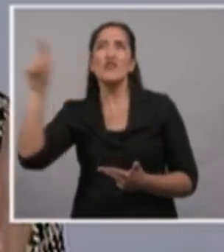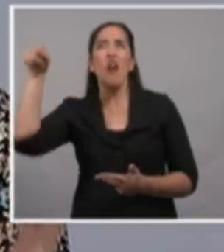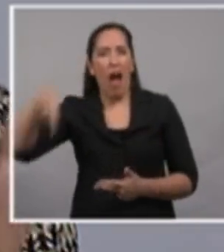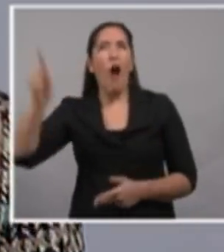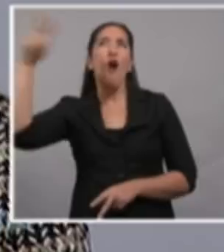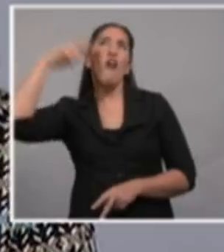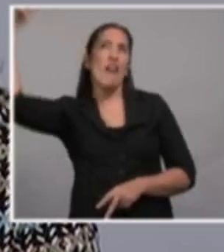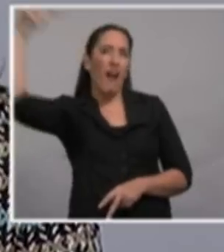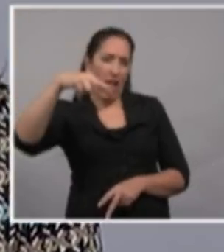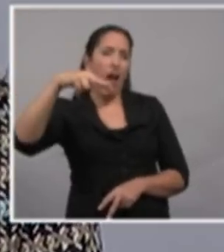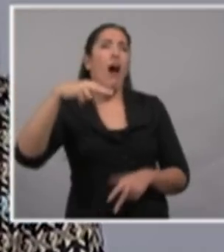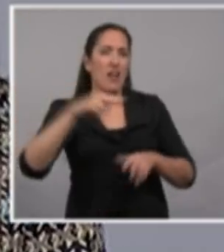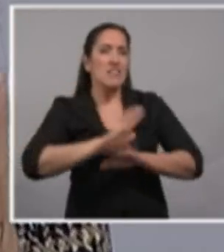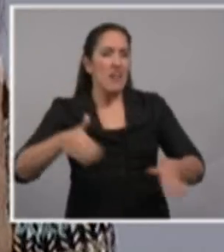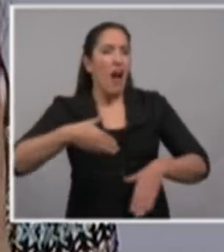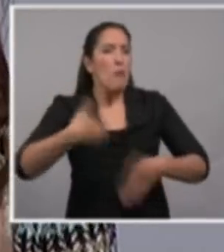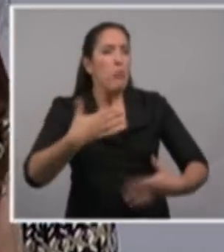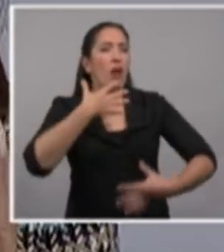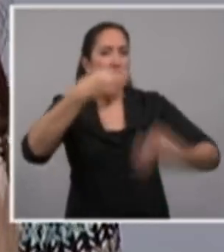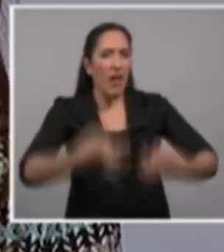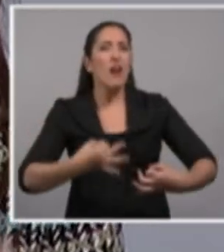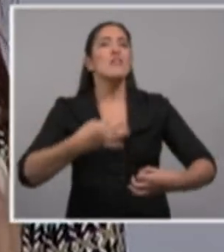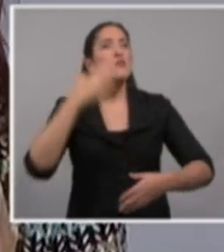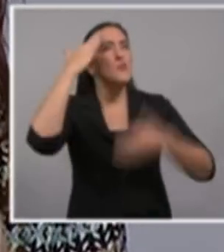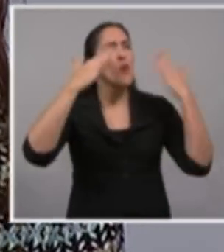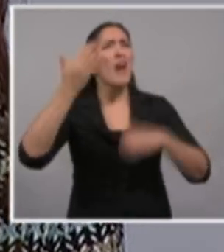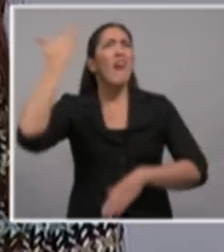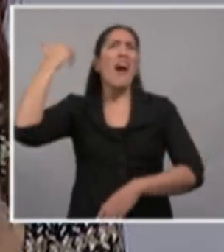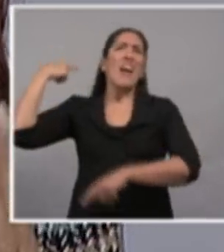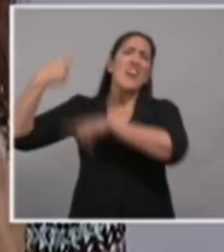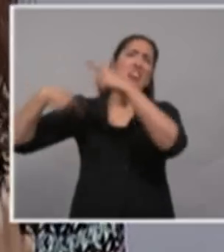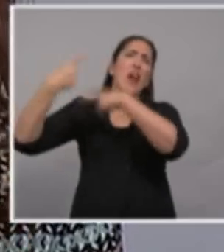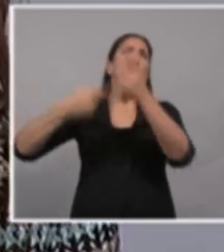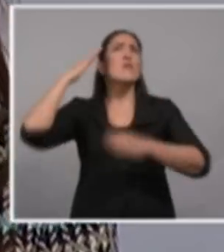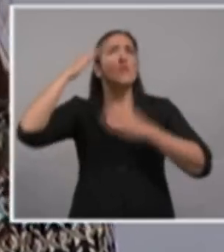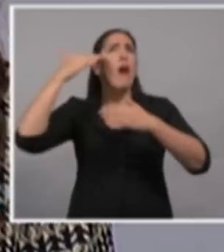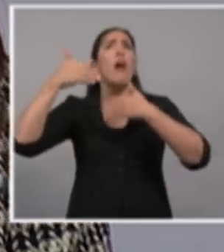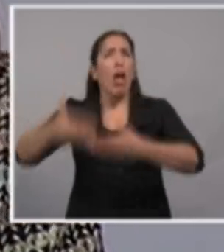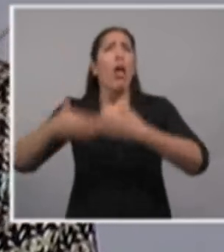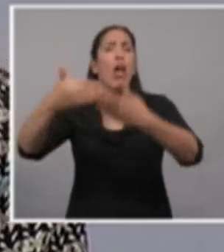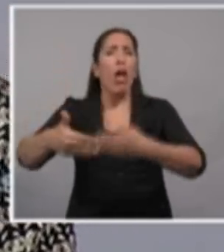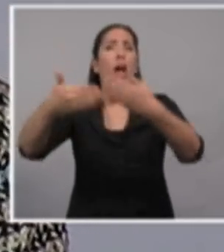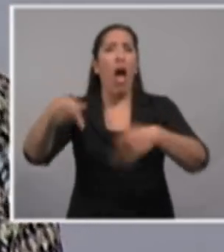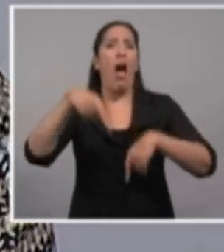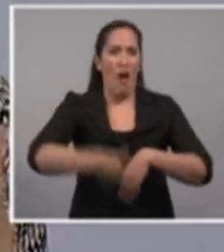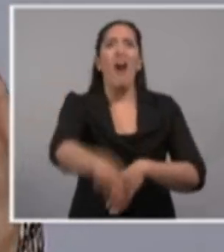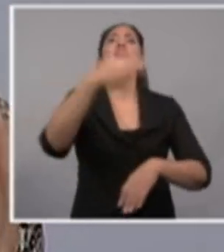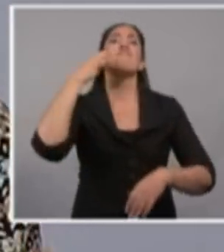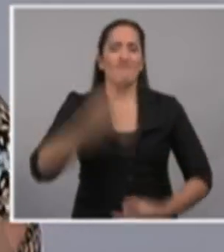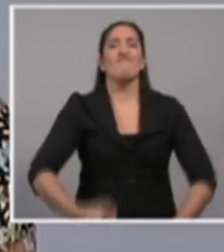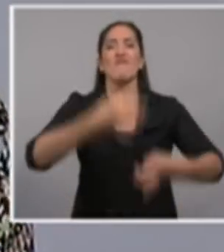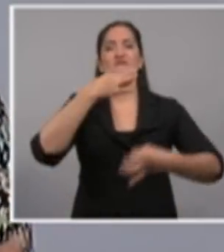pueden coronar los sueños de generaciones enteras de argentinos y santacruceños,